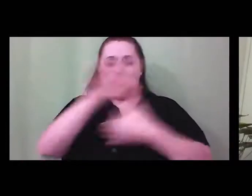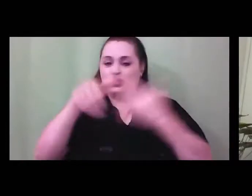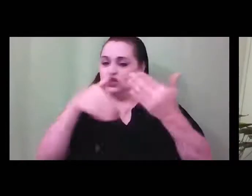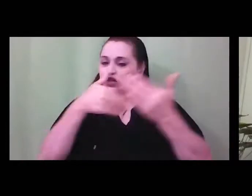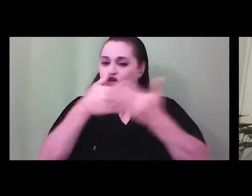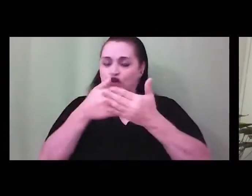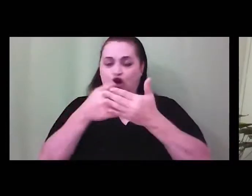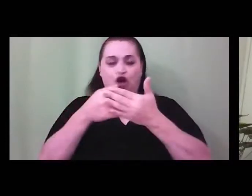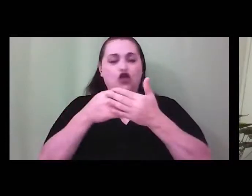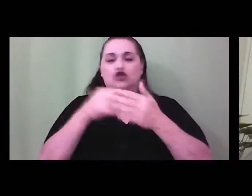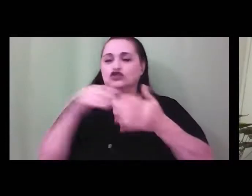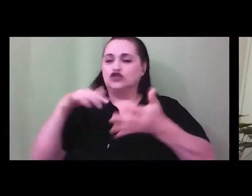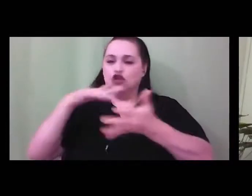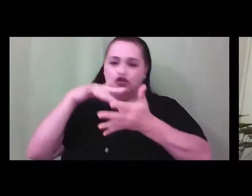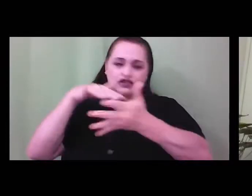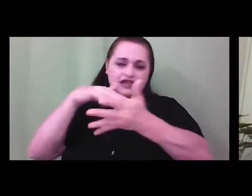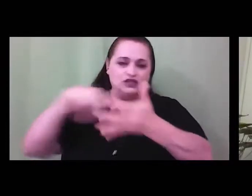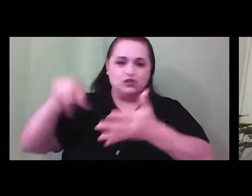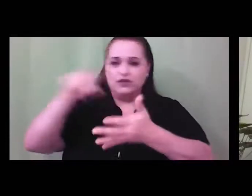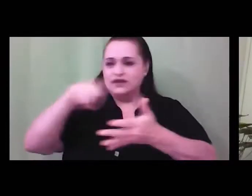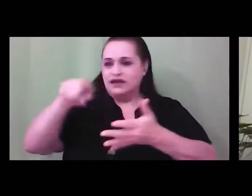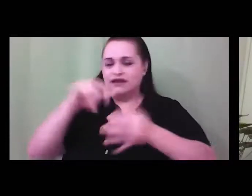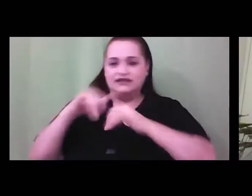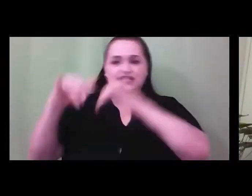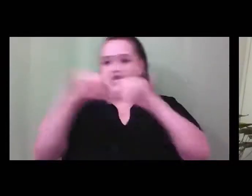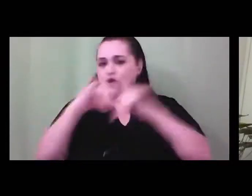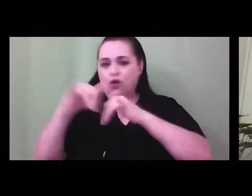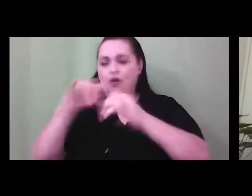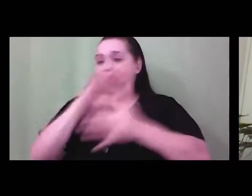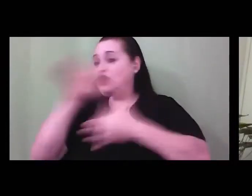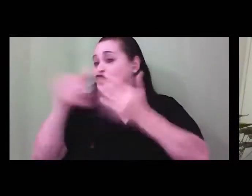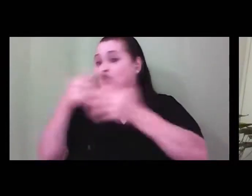del estudiantado, todos llegamos a un centro